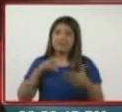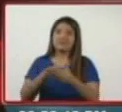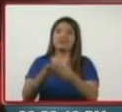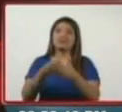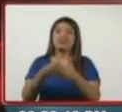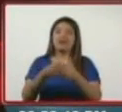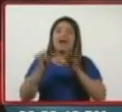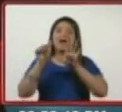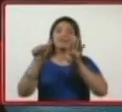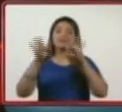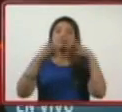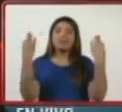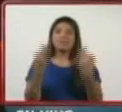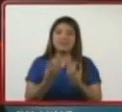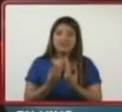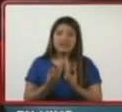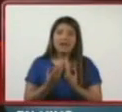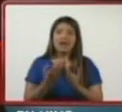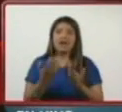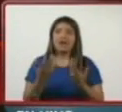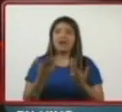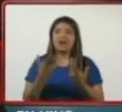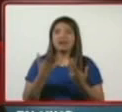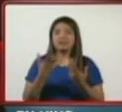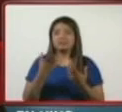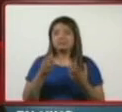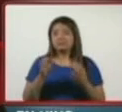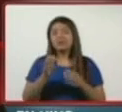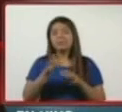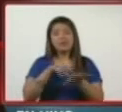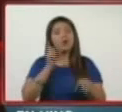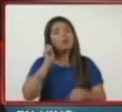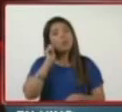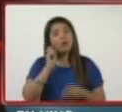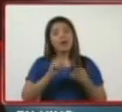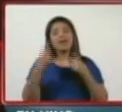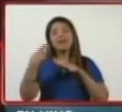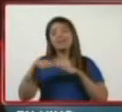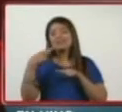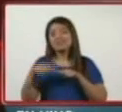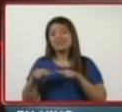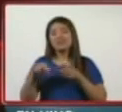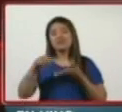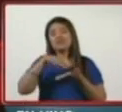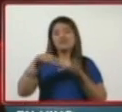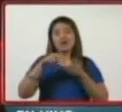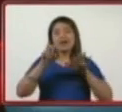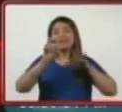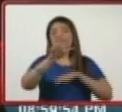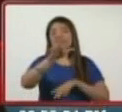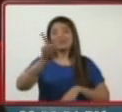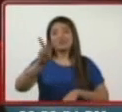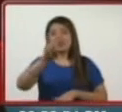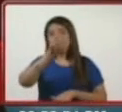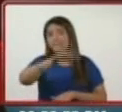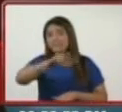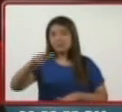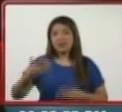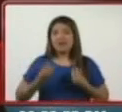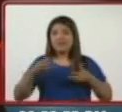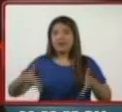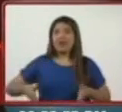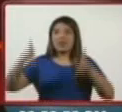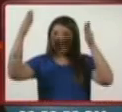6 familias, la mayormente constituidas mujeres, niños, refugiadas, que son 32 personas que están en la torre. Por